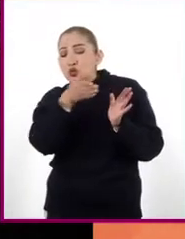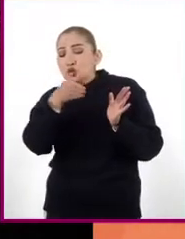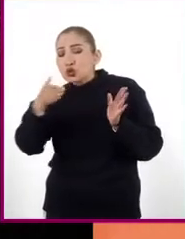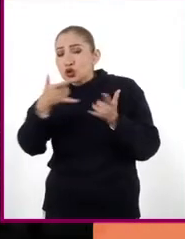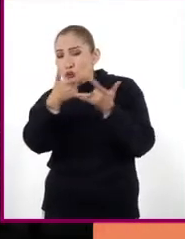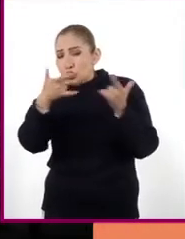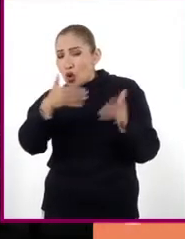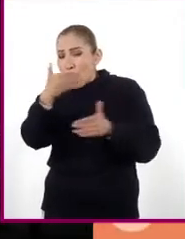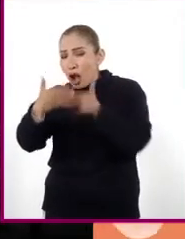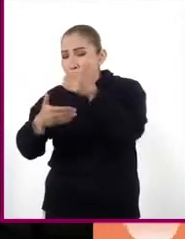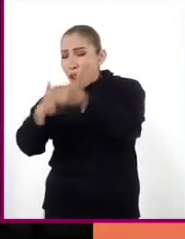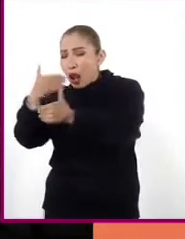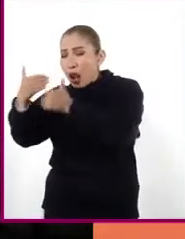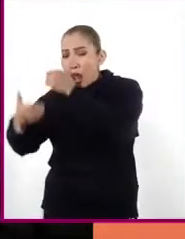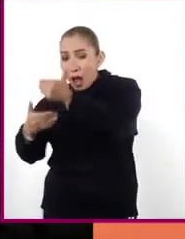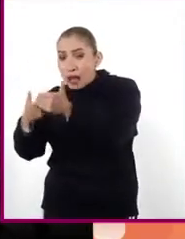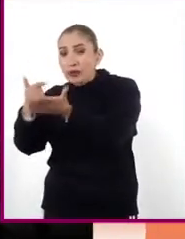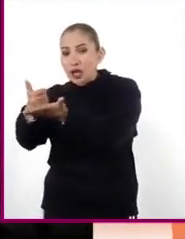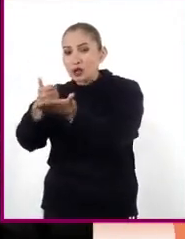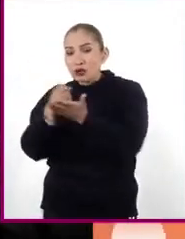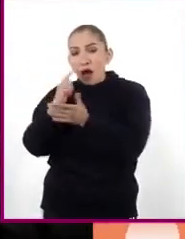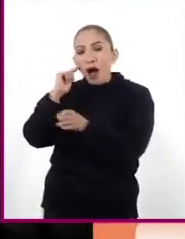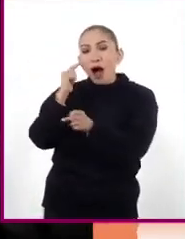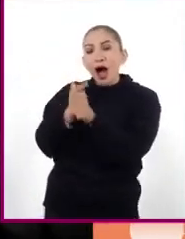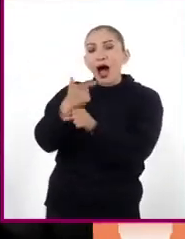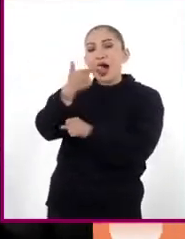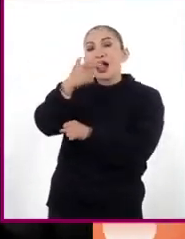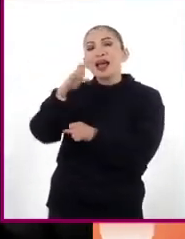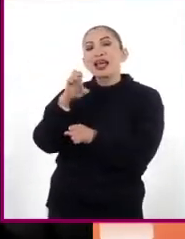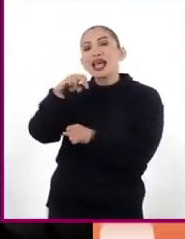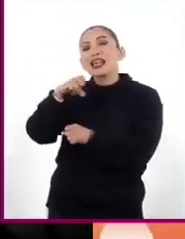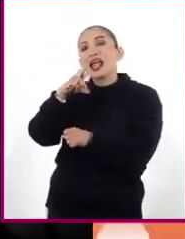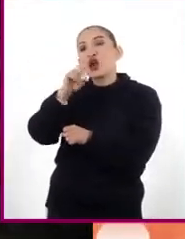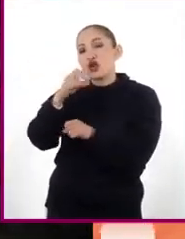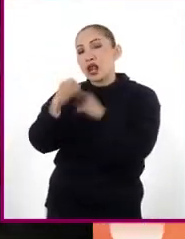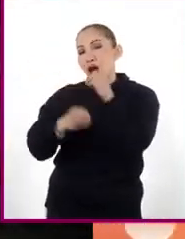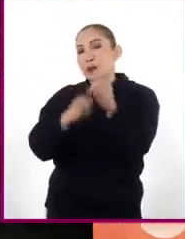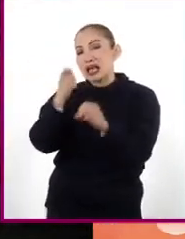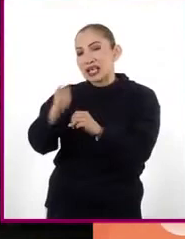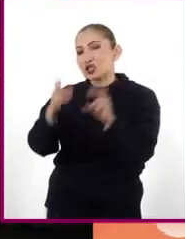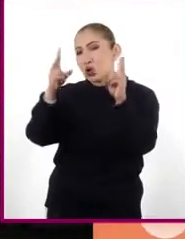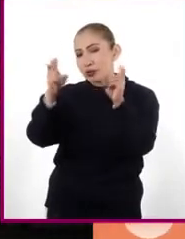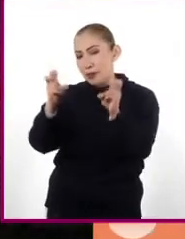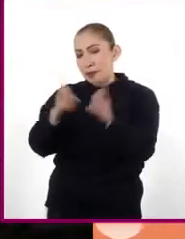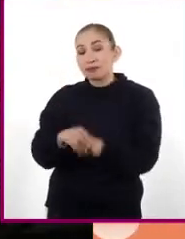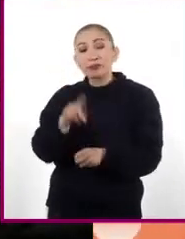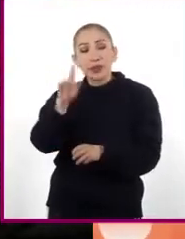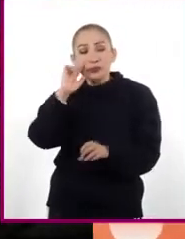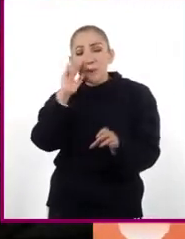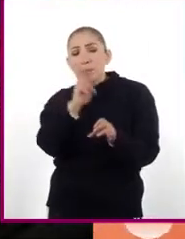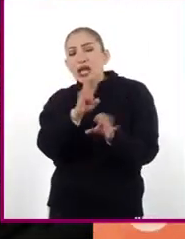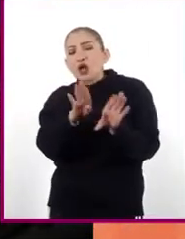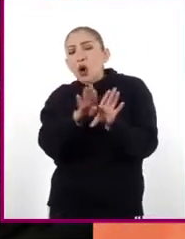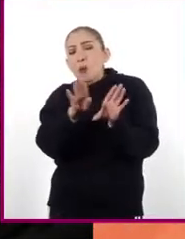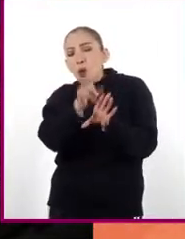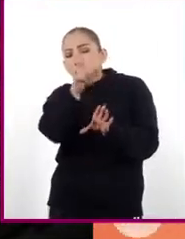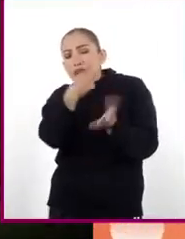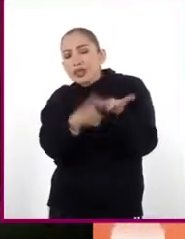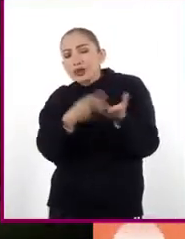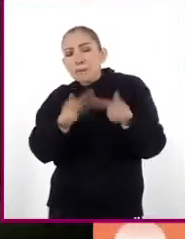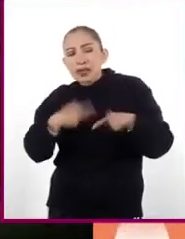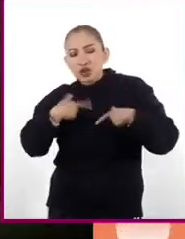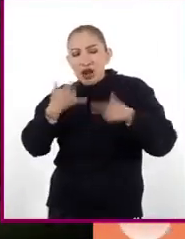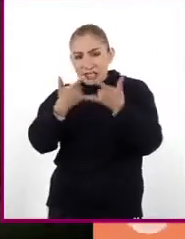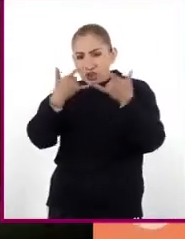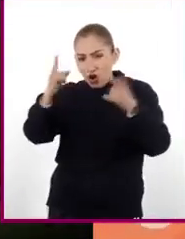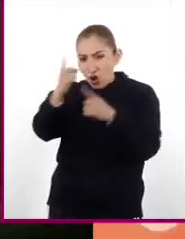su camino en la historia dramática te ayudará a identificar el género de la obra. También es importante observar cómo se comportan los